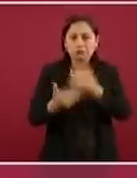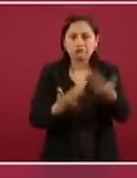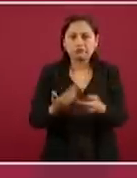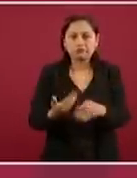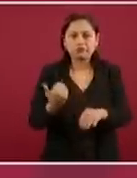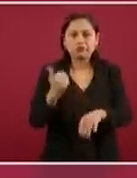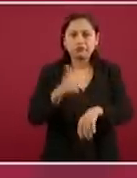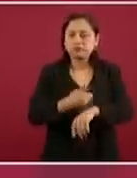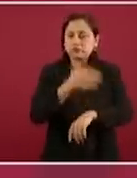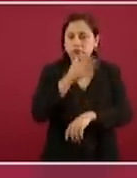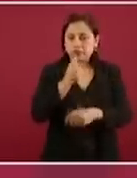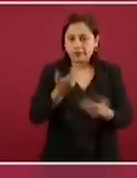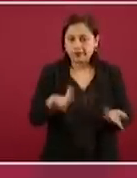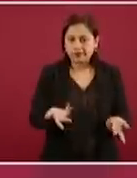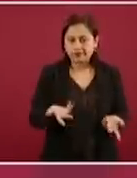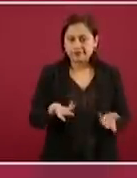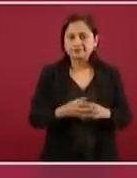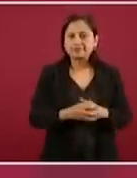Lo que hay que